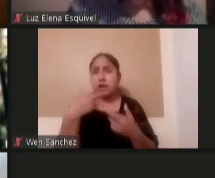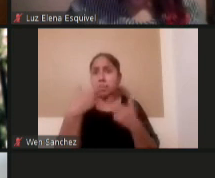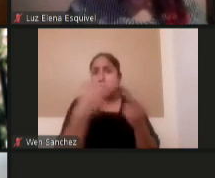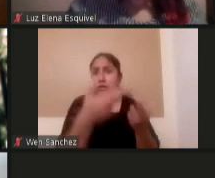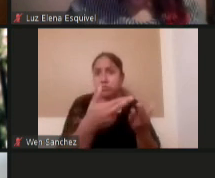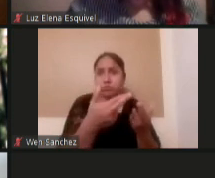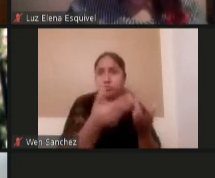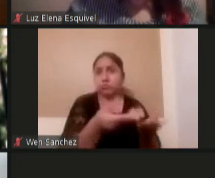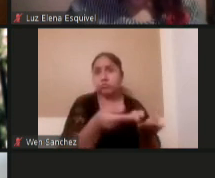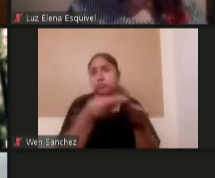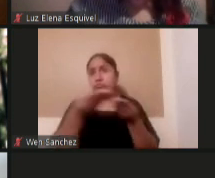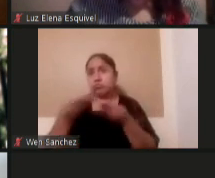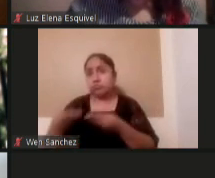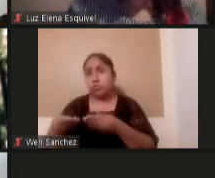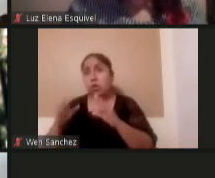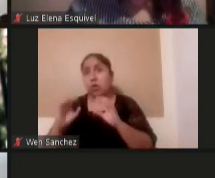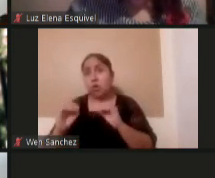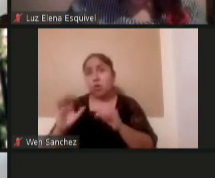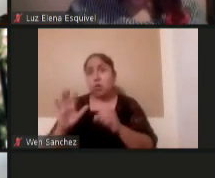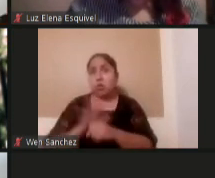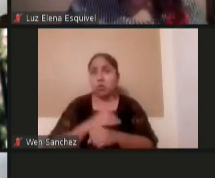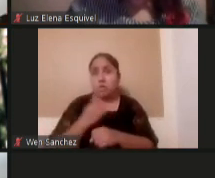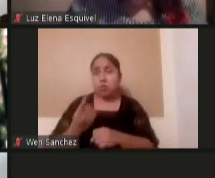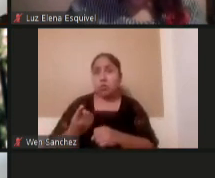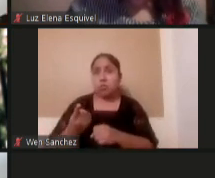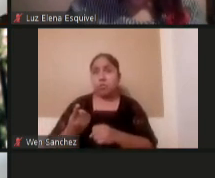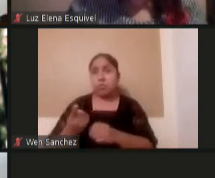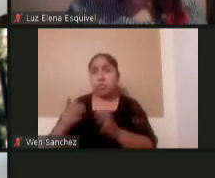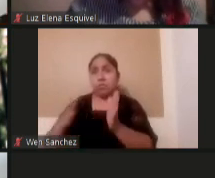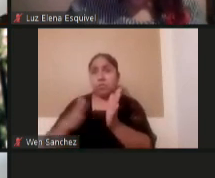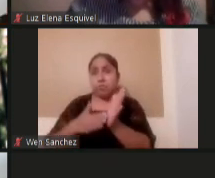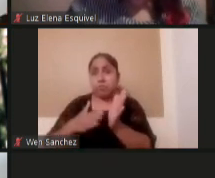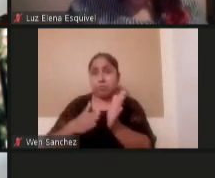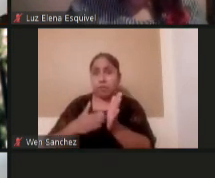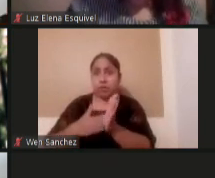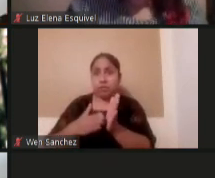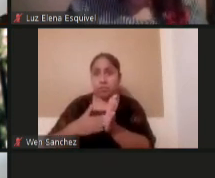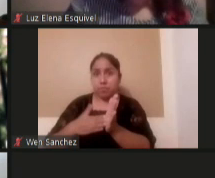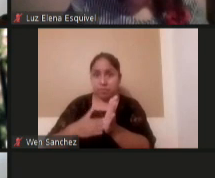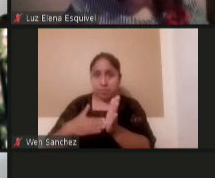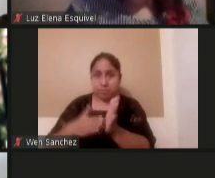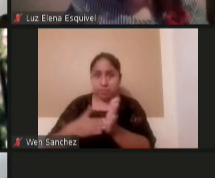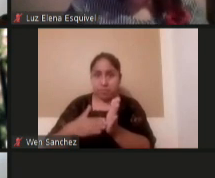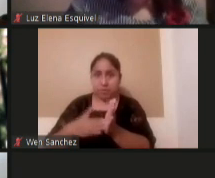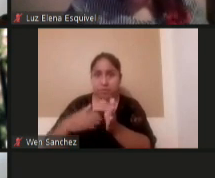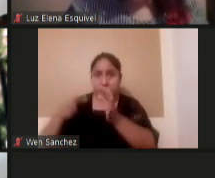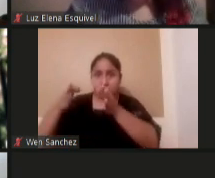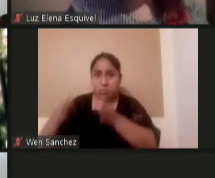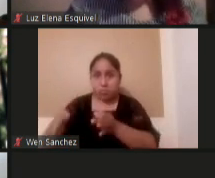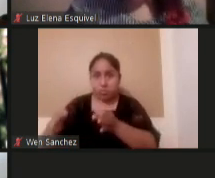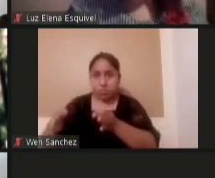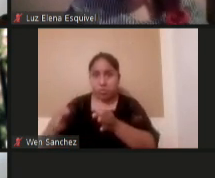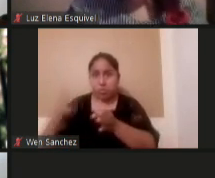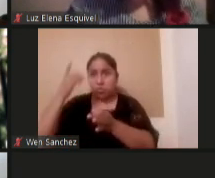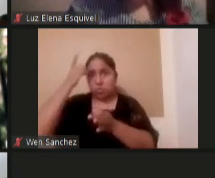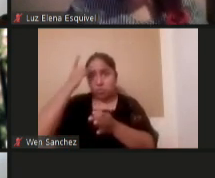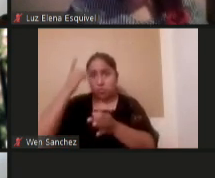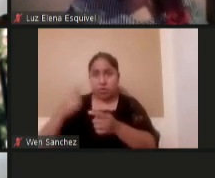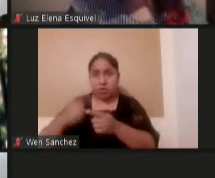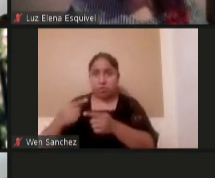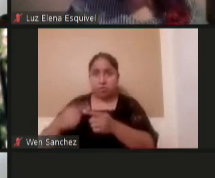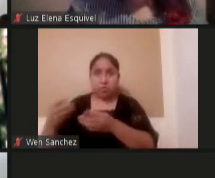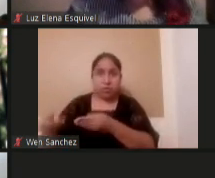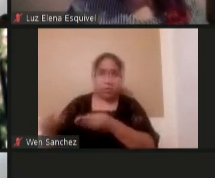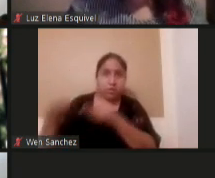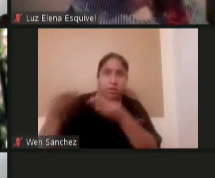mediante escritura pública la propiedad del inmueble a favor del donatario. Aquí es donde viene mi